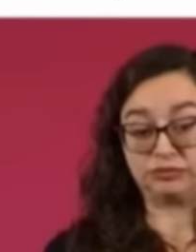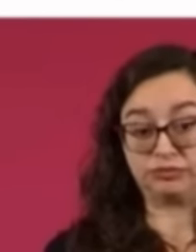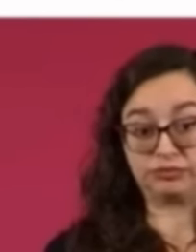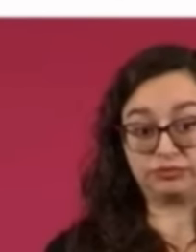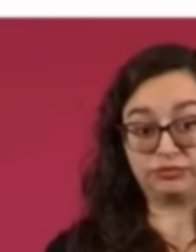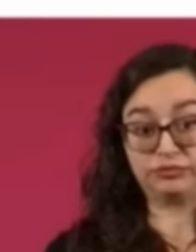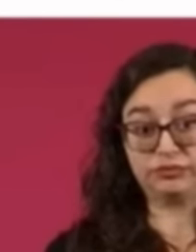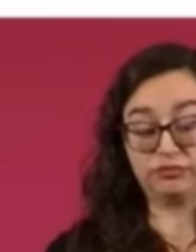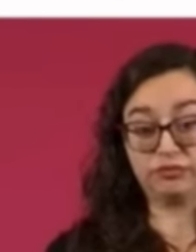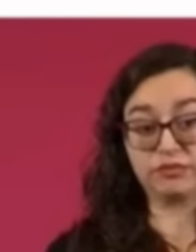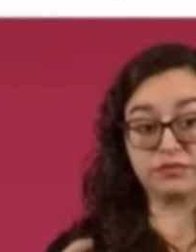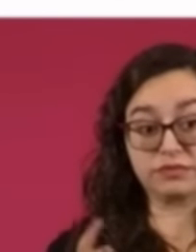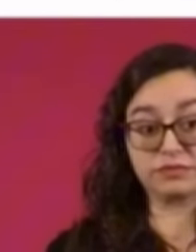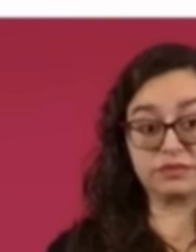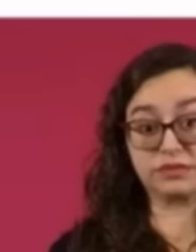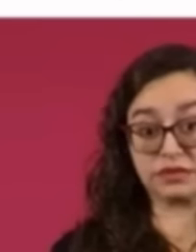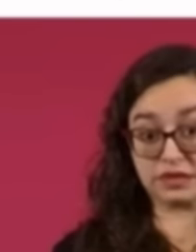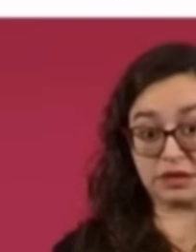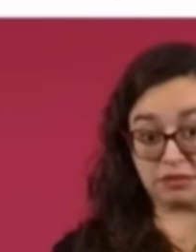este año, de